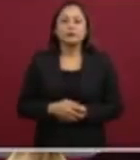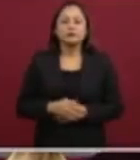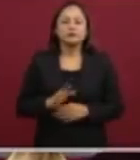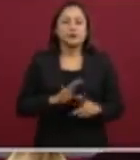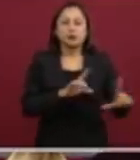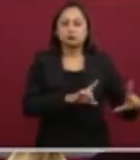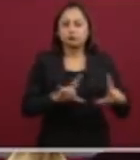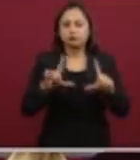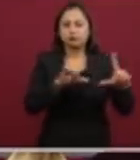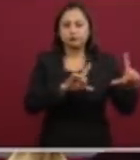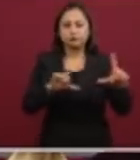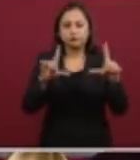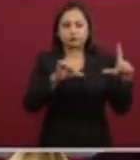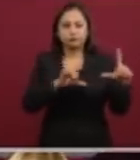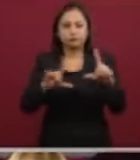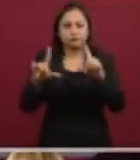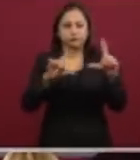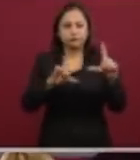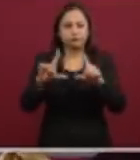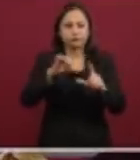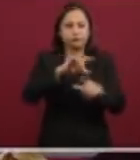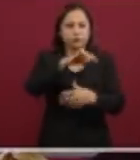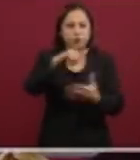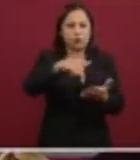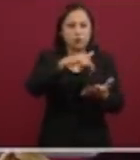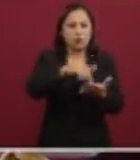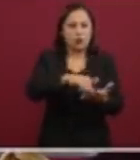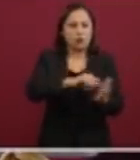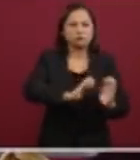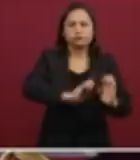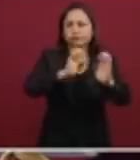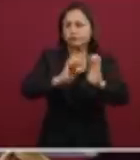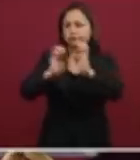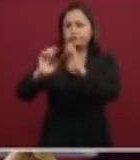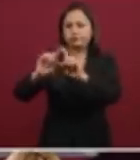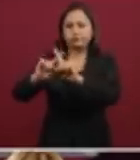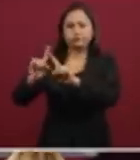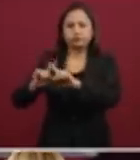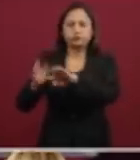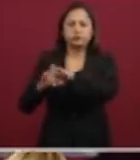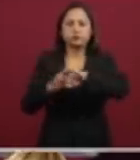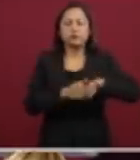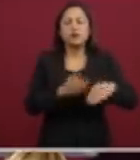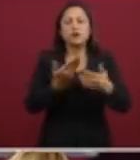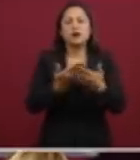información de las sedes y vamos a ver lo que cuesta el programa.